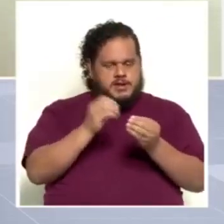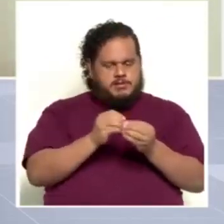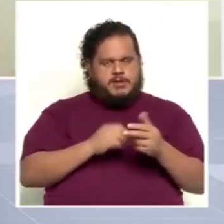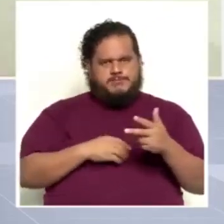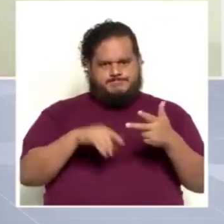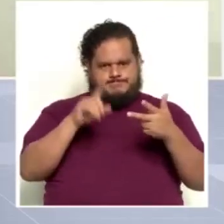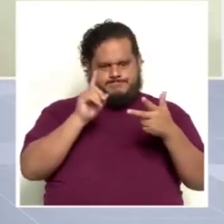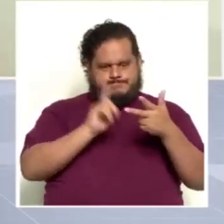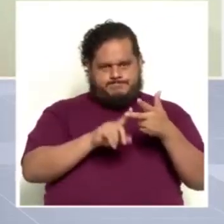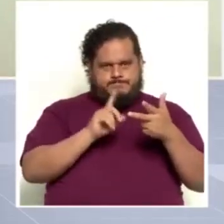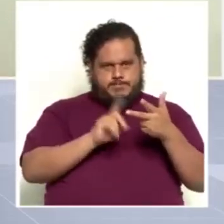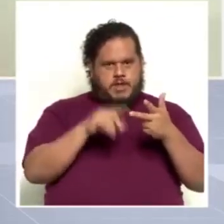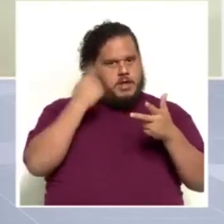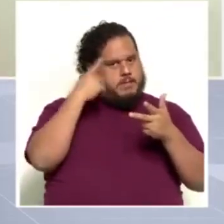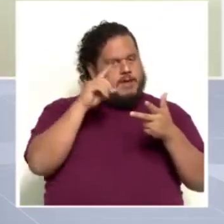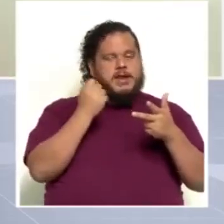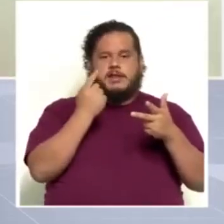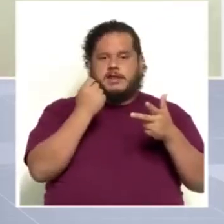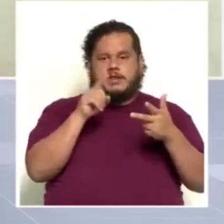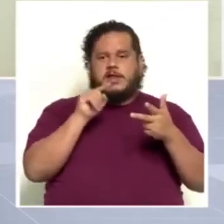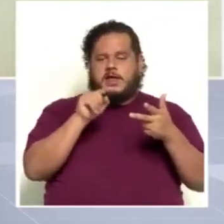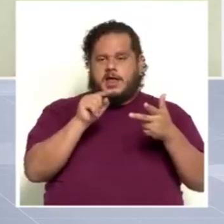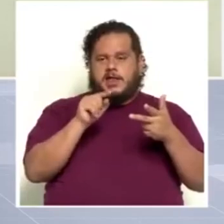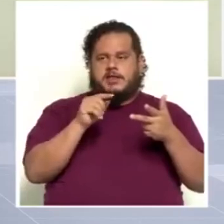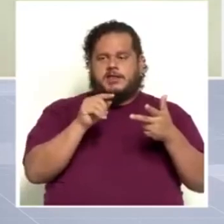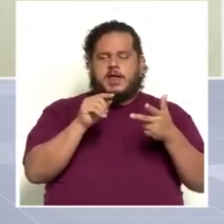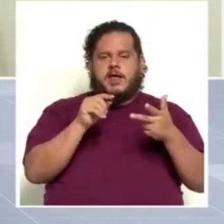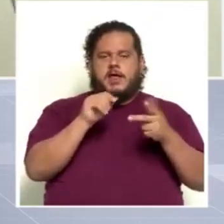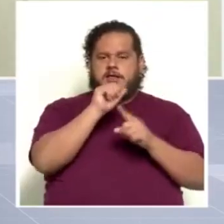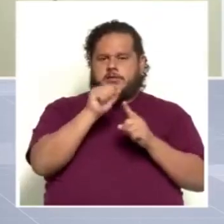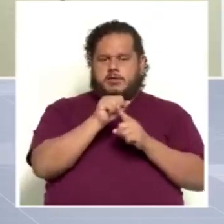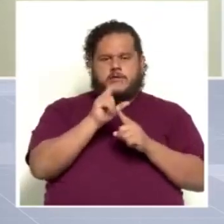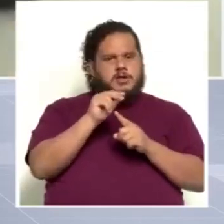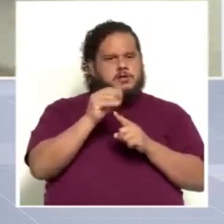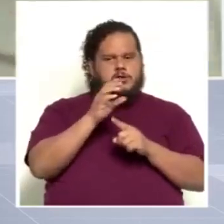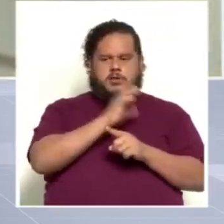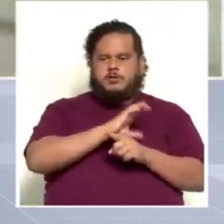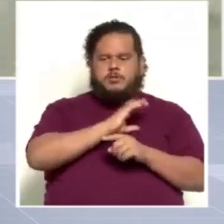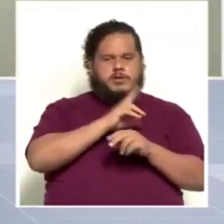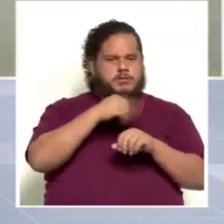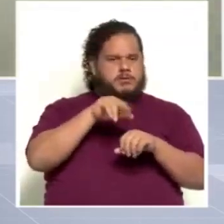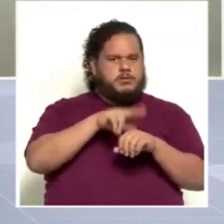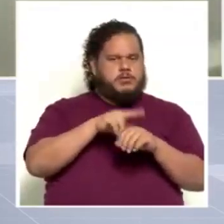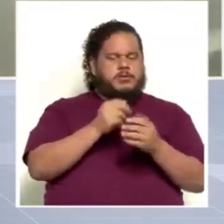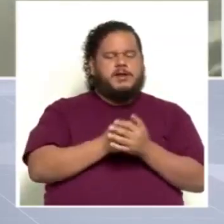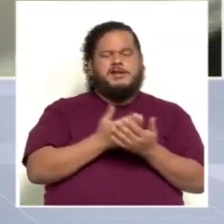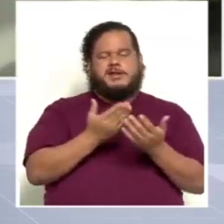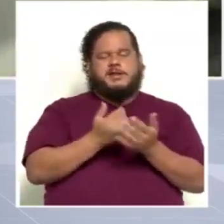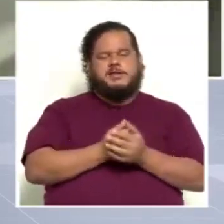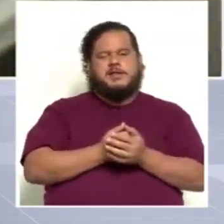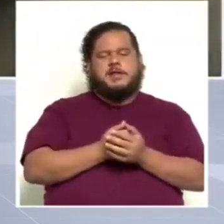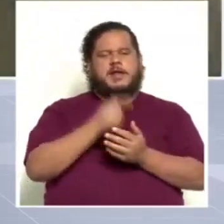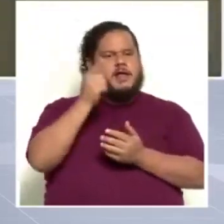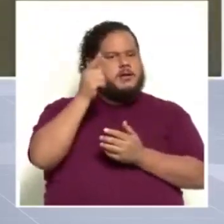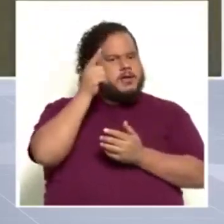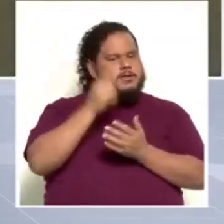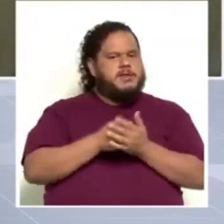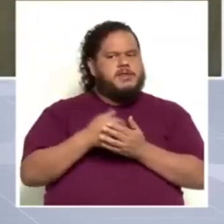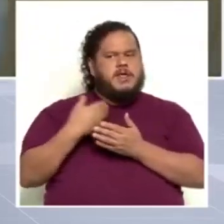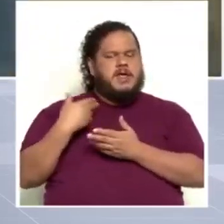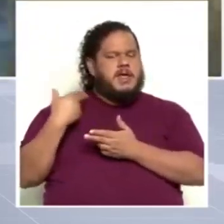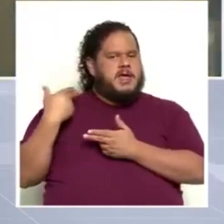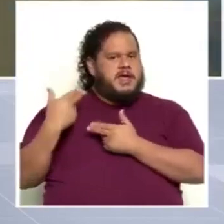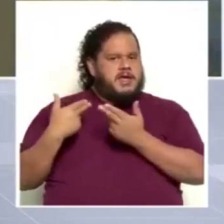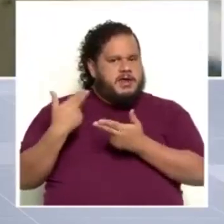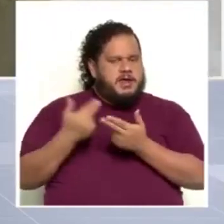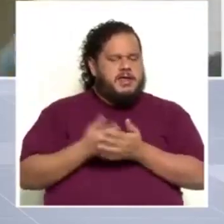parece sustantivo para entender esta partícula que no tiene un comportamiento normal dentro del juego político, es que efectivamente, digamos, hereda, y aquí